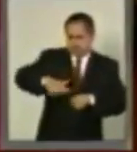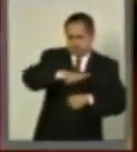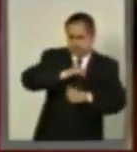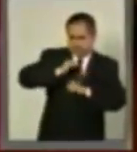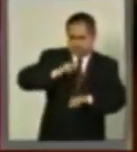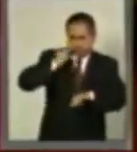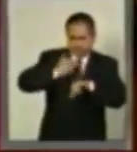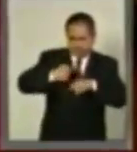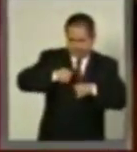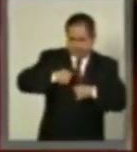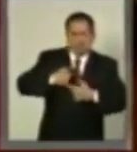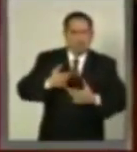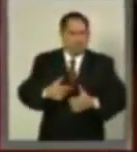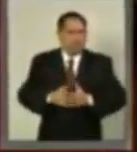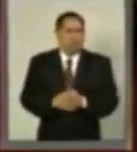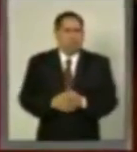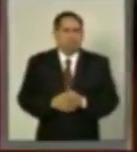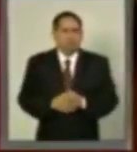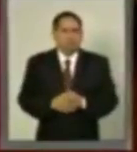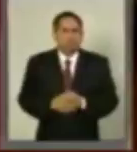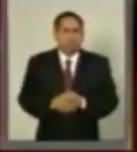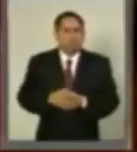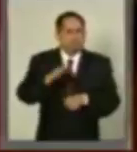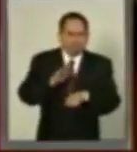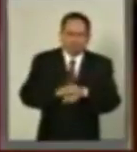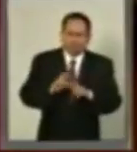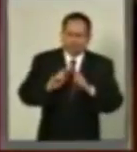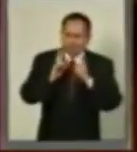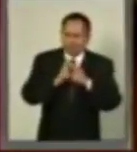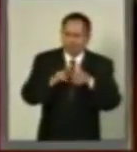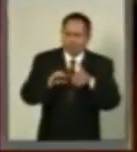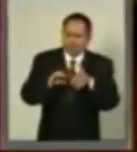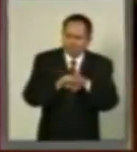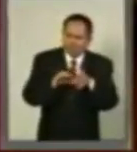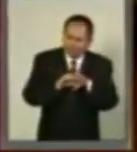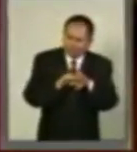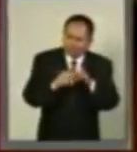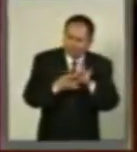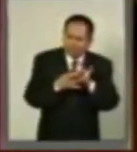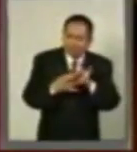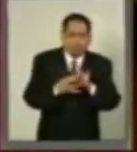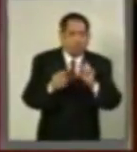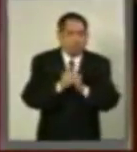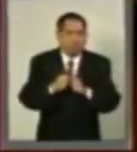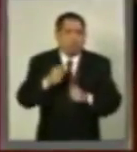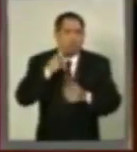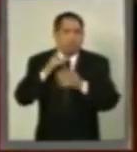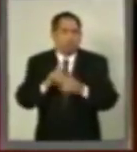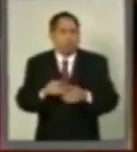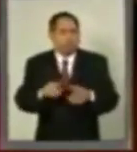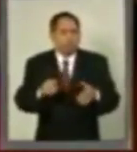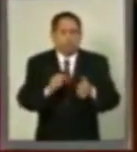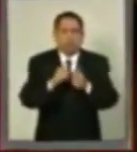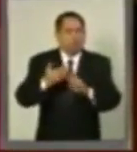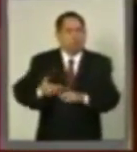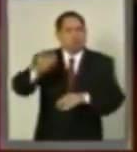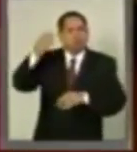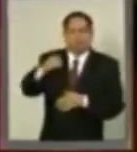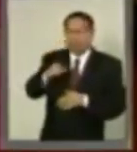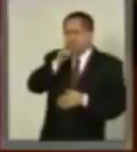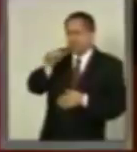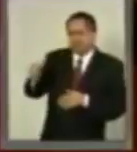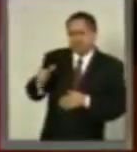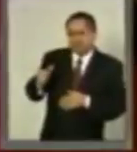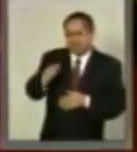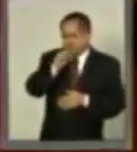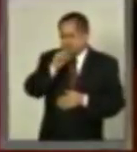tenido más reuniones para hacer políticas públicas que en cualquier otra parte de la historia